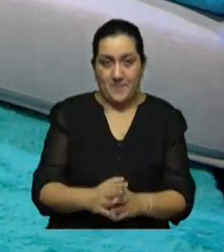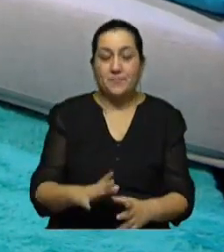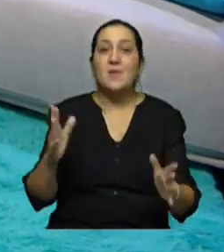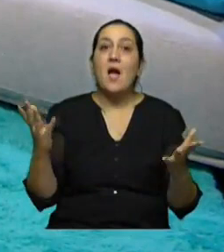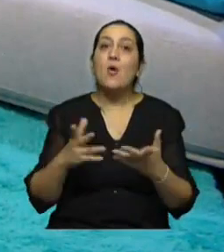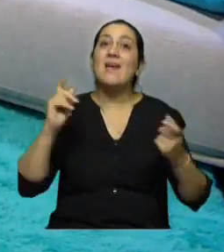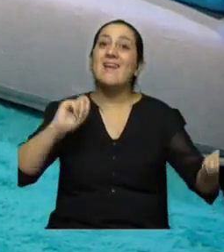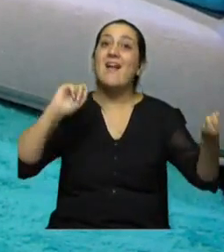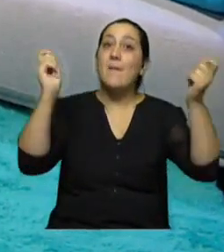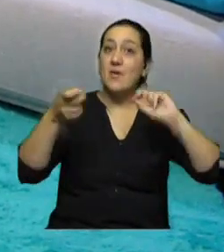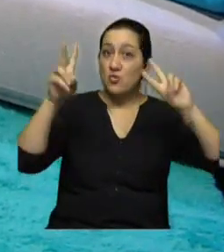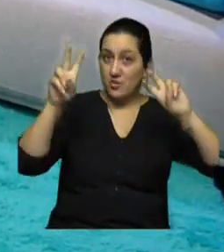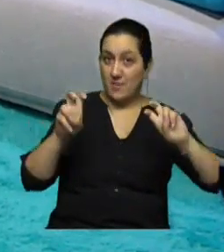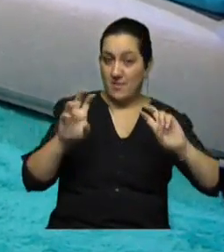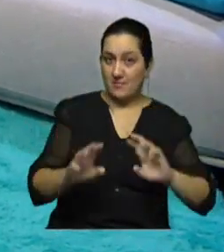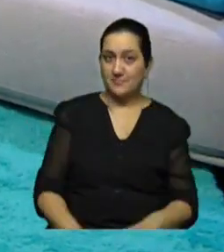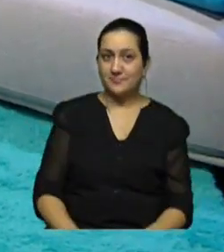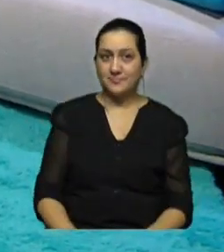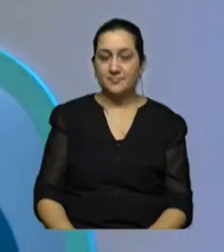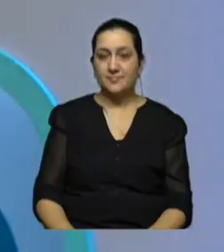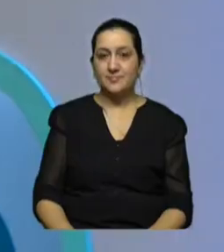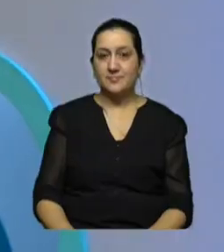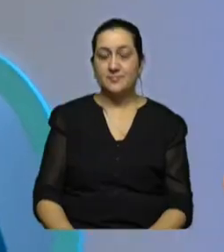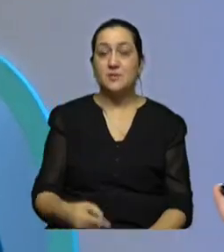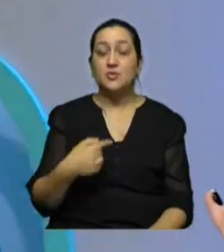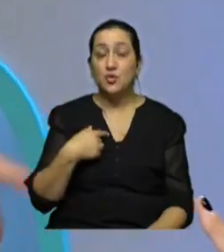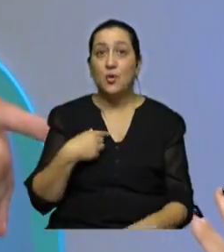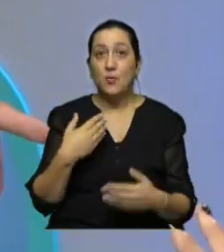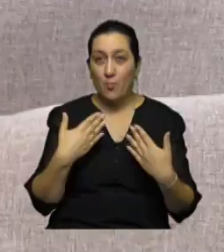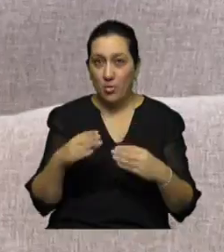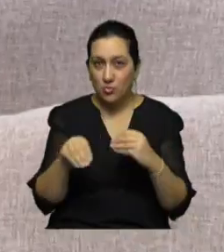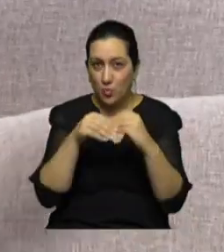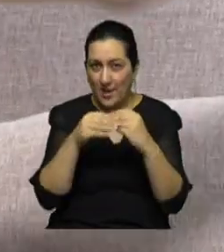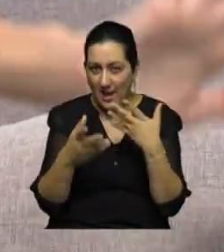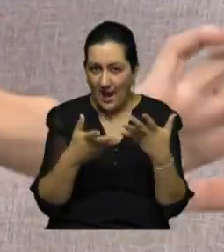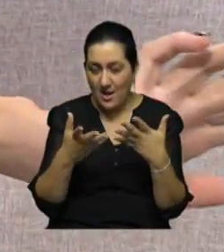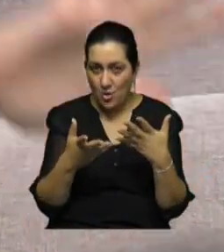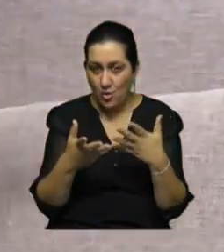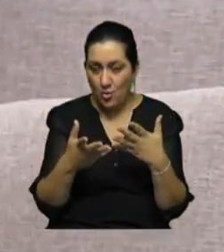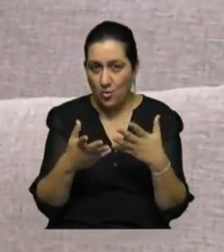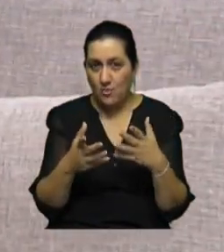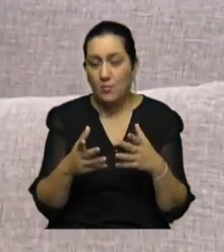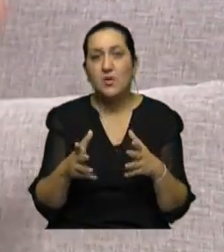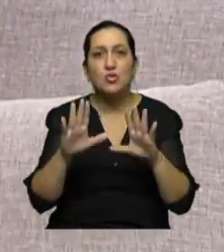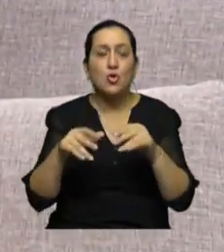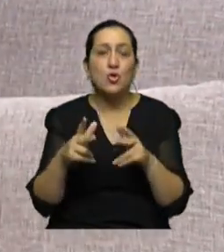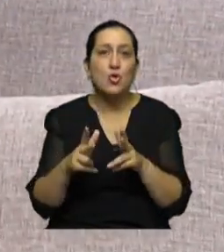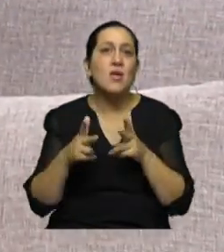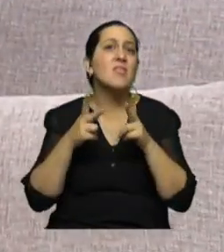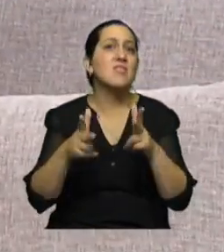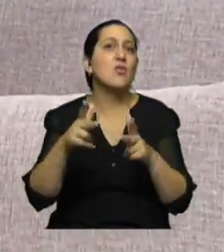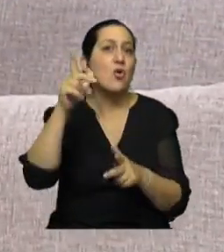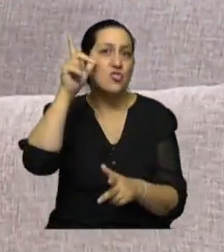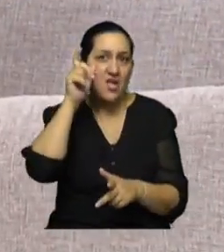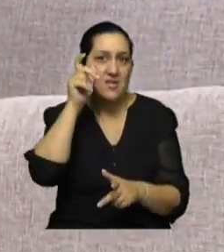cambiando de clima, cambiamos hasta la música si quieren. Sí, puedo sumar algo igual a lo que vos decís porque me sumo a todo lo que dijo Tania y también